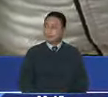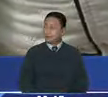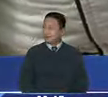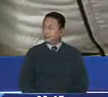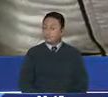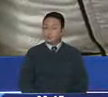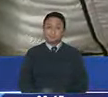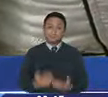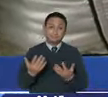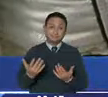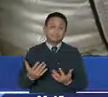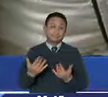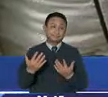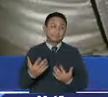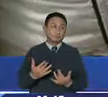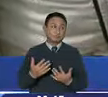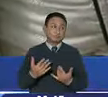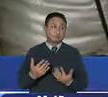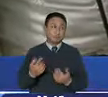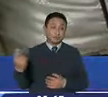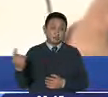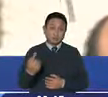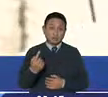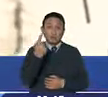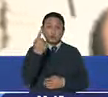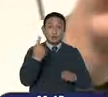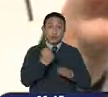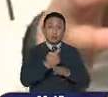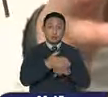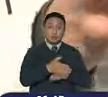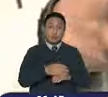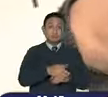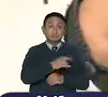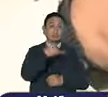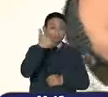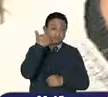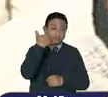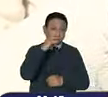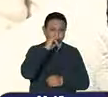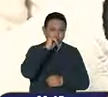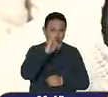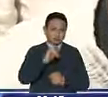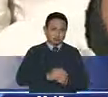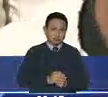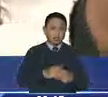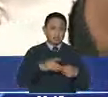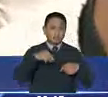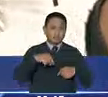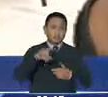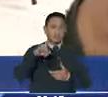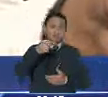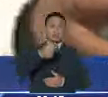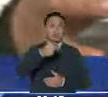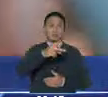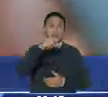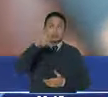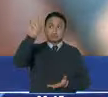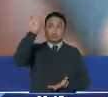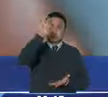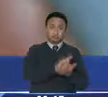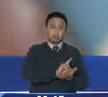solicitamos, no llega, no viene, aparece a la hora. Uno de los celulares era de alta gama y contaba con rastreo. Tras el robo, según